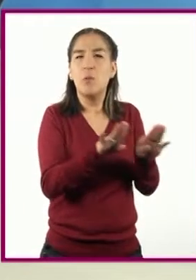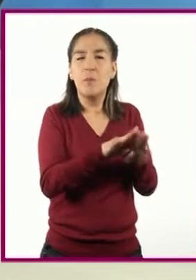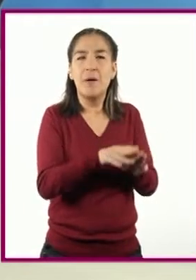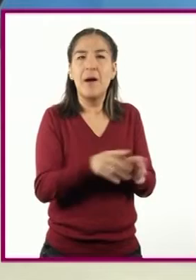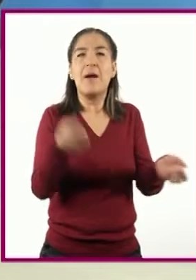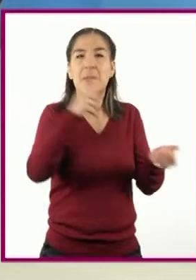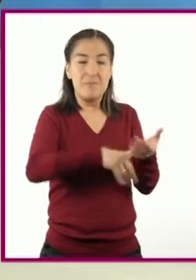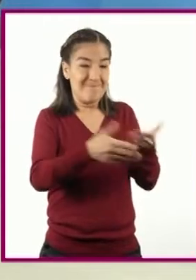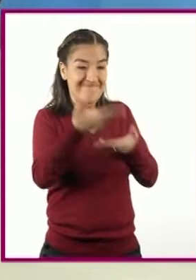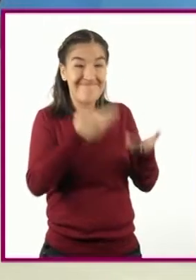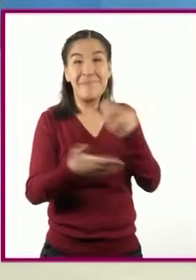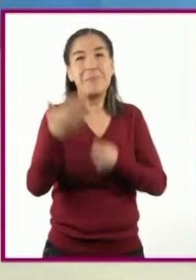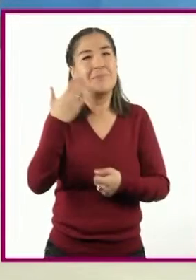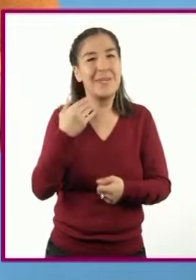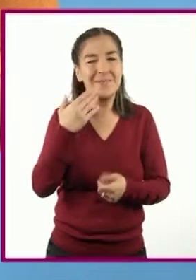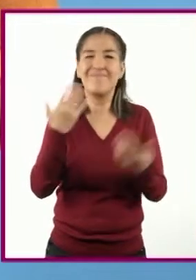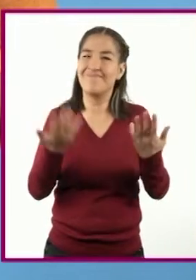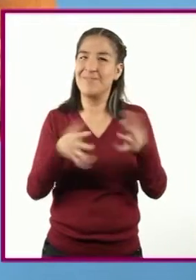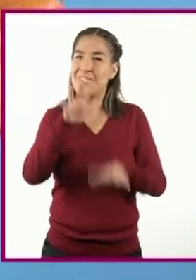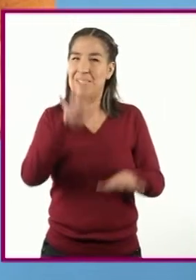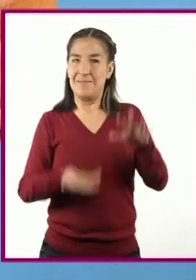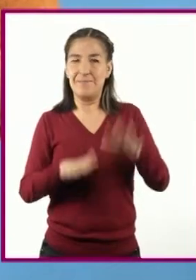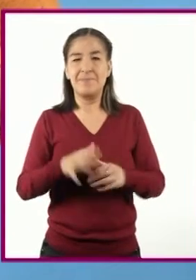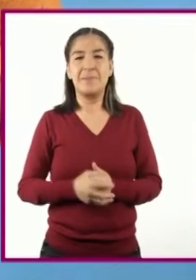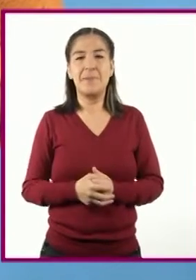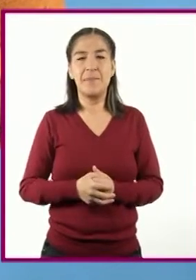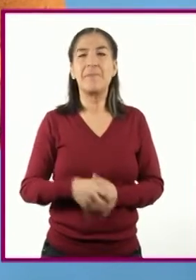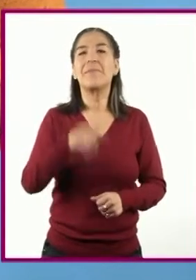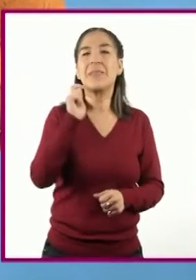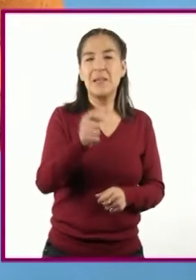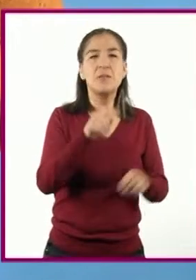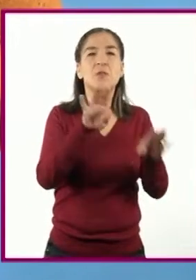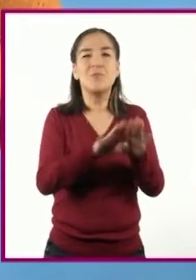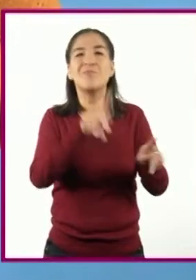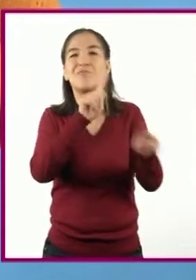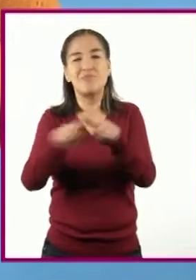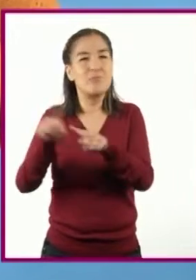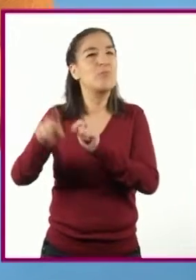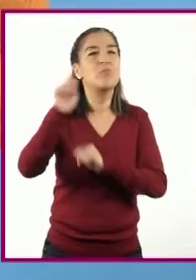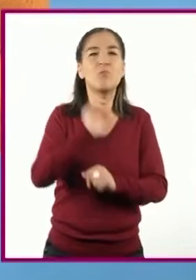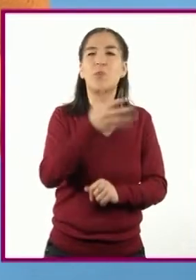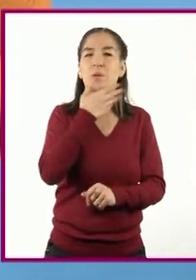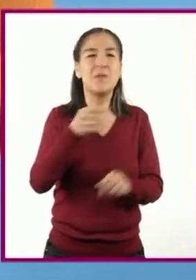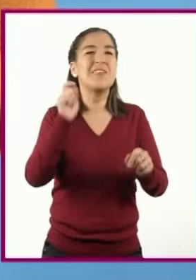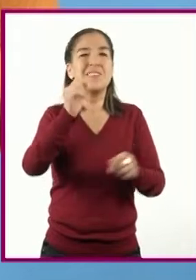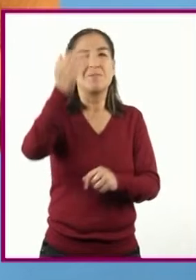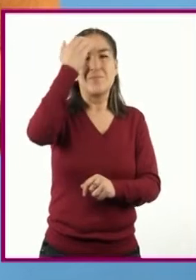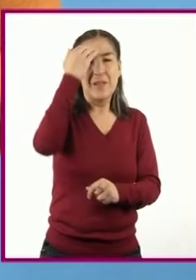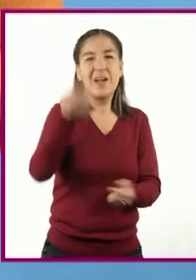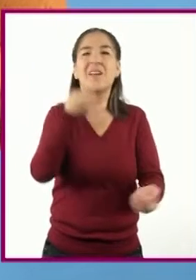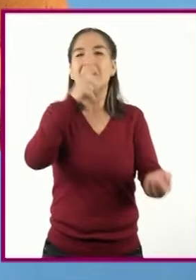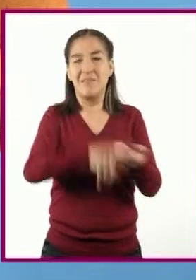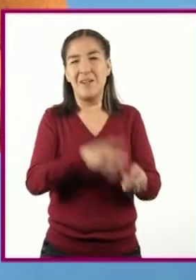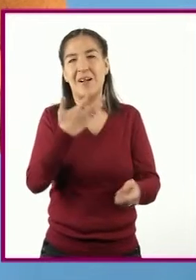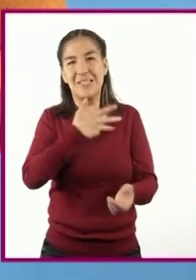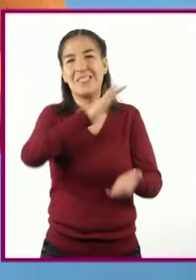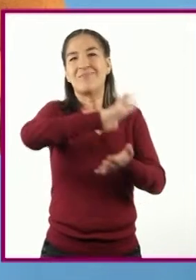de manera cordial, pues todas y todos conocemos casos cercanos de